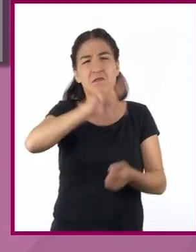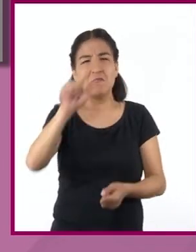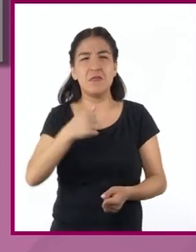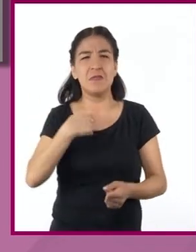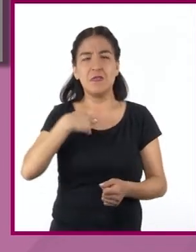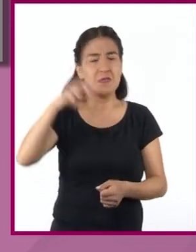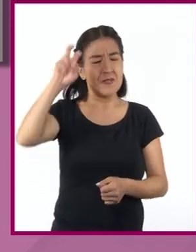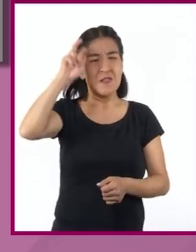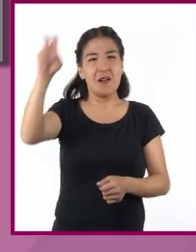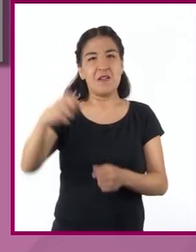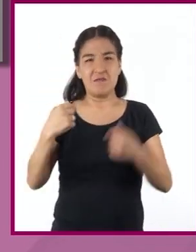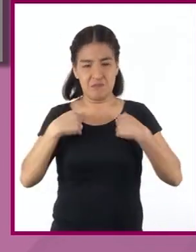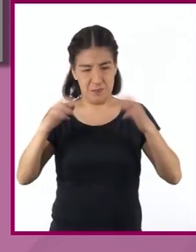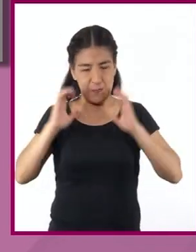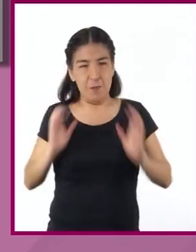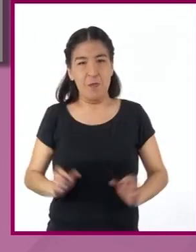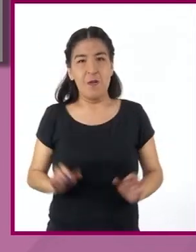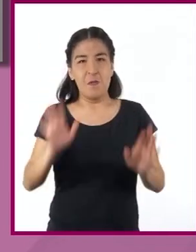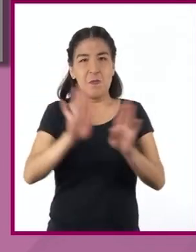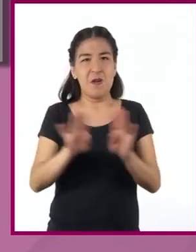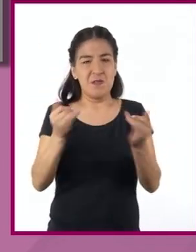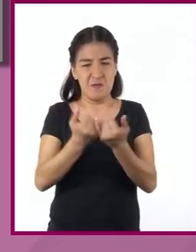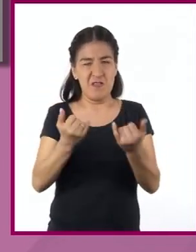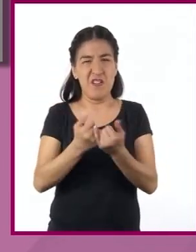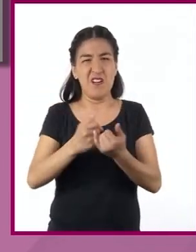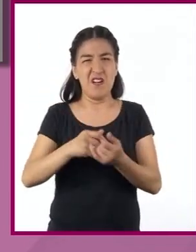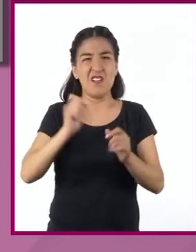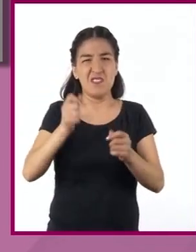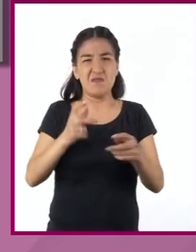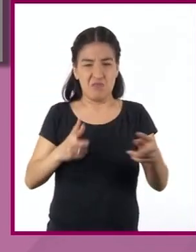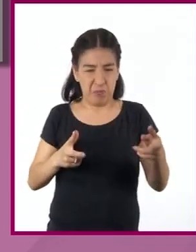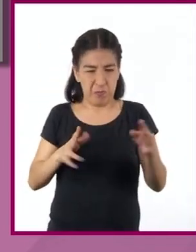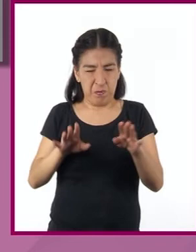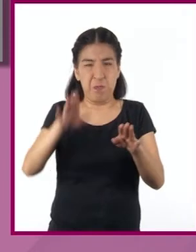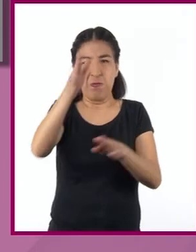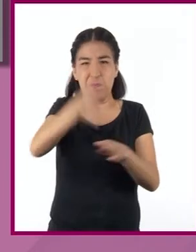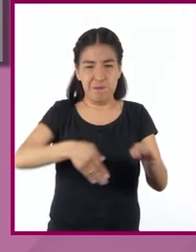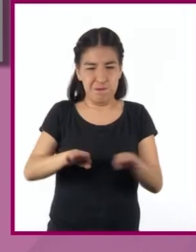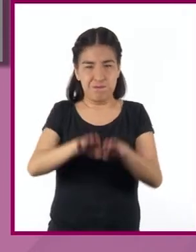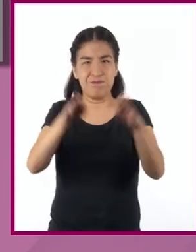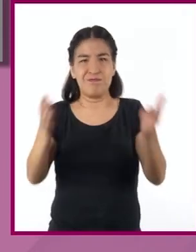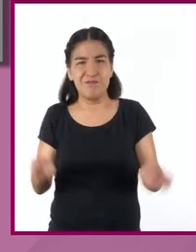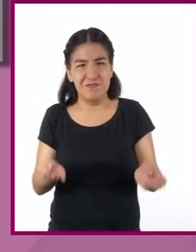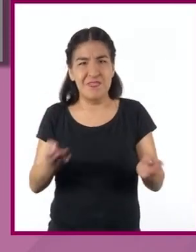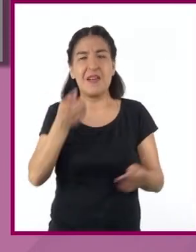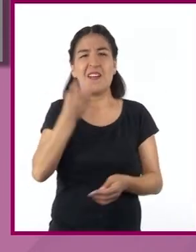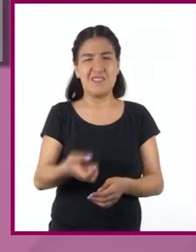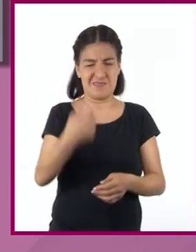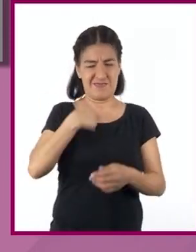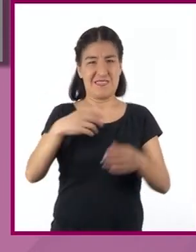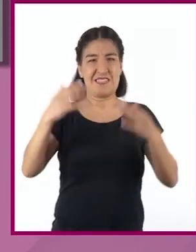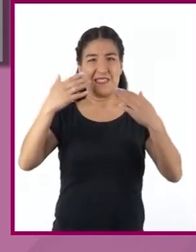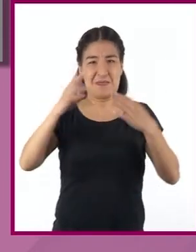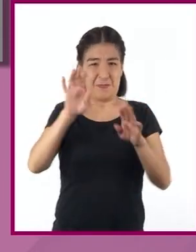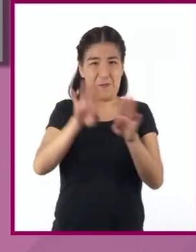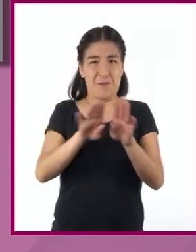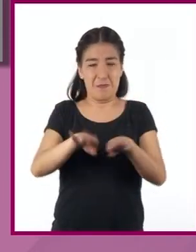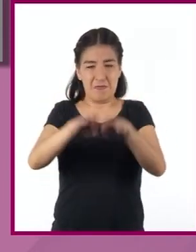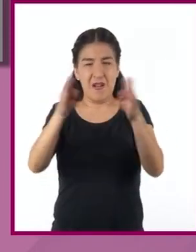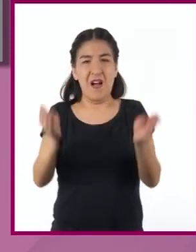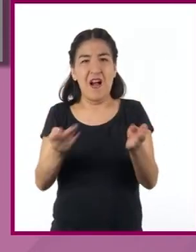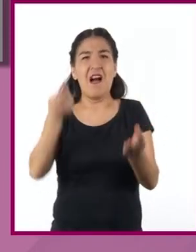partía a la mitad. Todo pasaba tan lento, pero lo peor es que de esa mitad de mi cuerpo salía